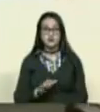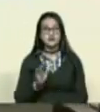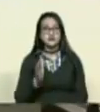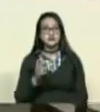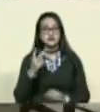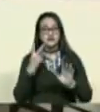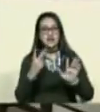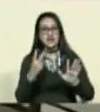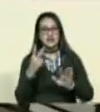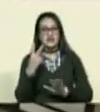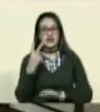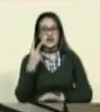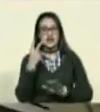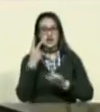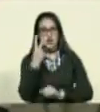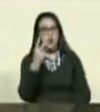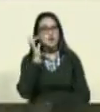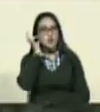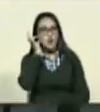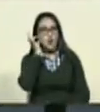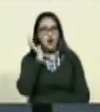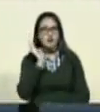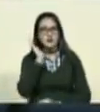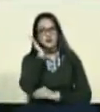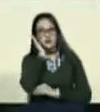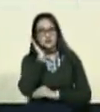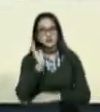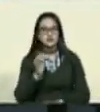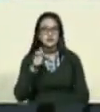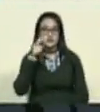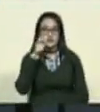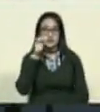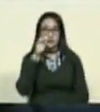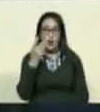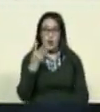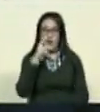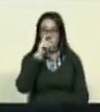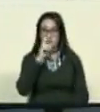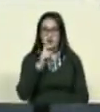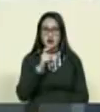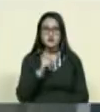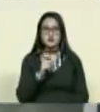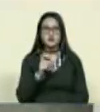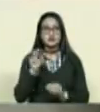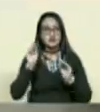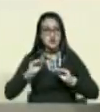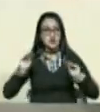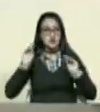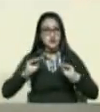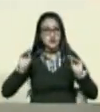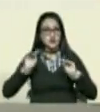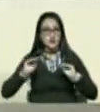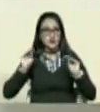dormimos 72 aspirantes aquí con un personal de alfereces del cuarto año que Correcto. Nos forman día a día.